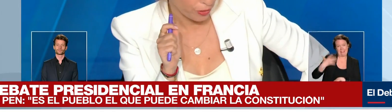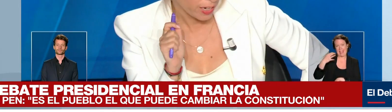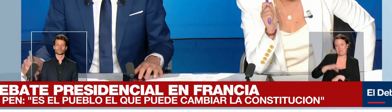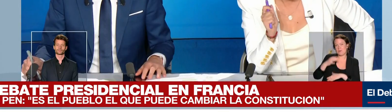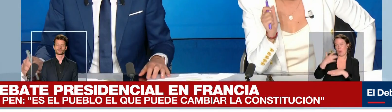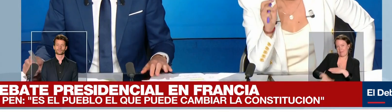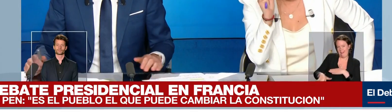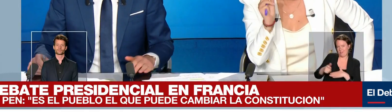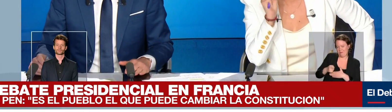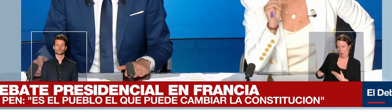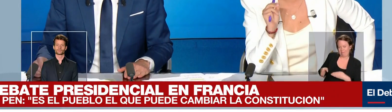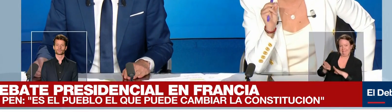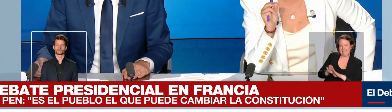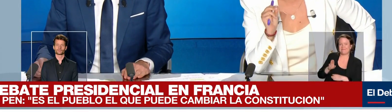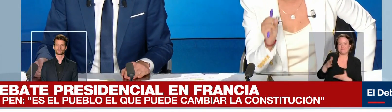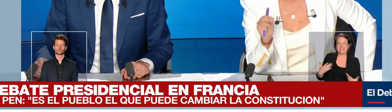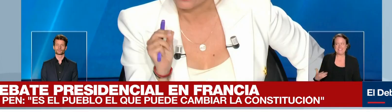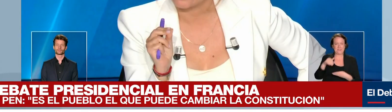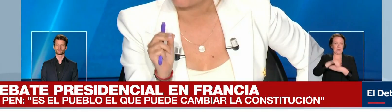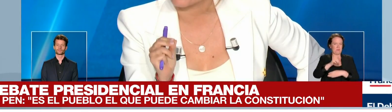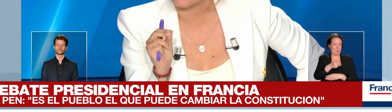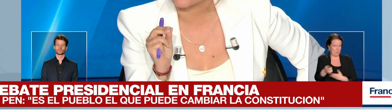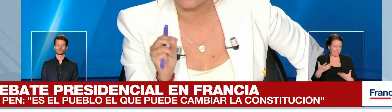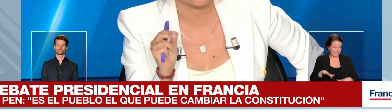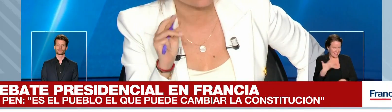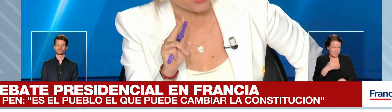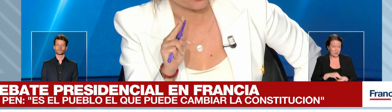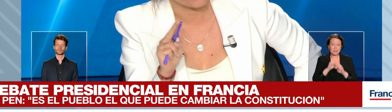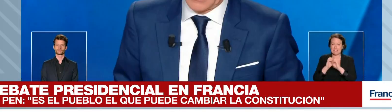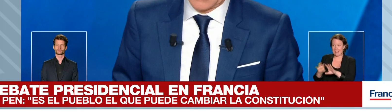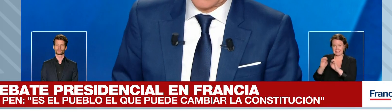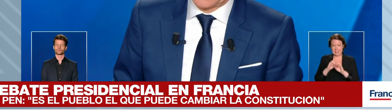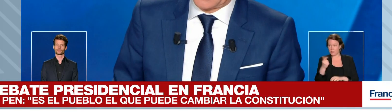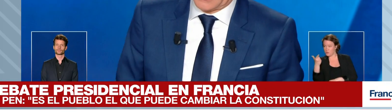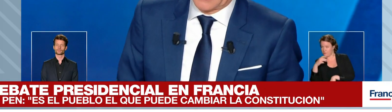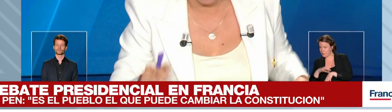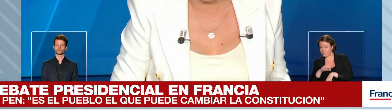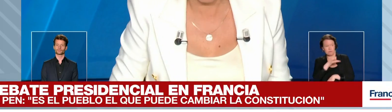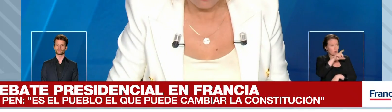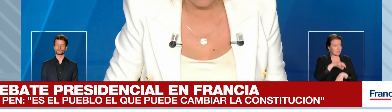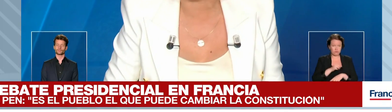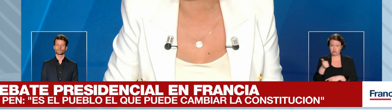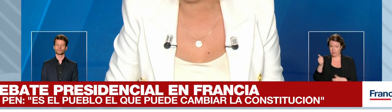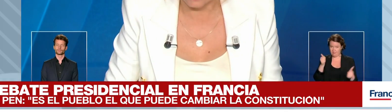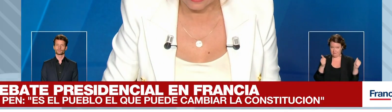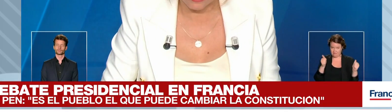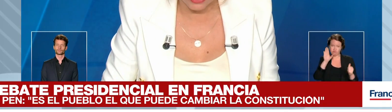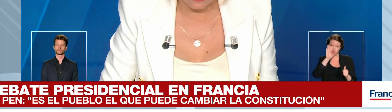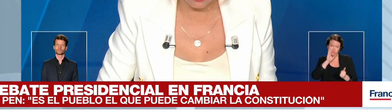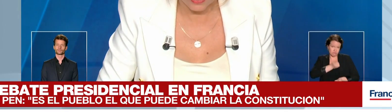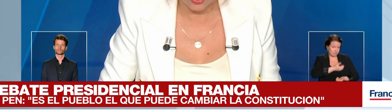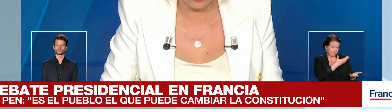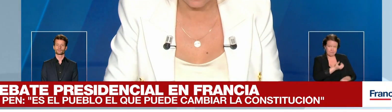Tenemos 15 minutos de retraso con respecto a lo que teníamos previsto para clausurar este debate. Les quedan dos minutos